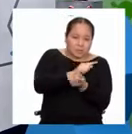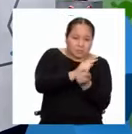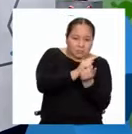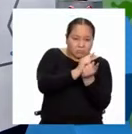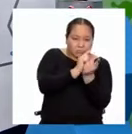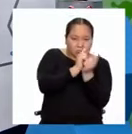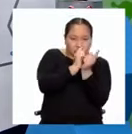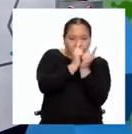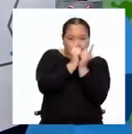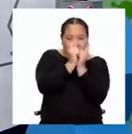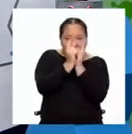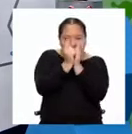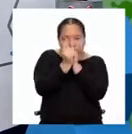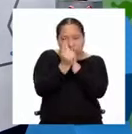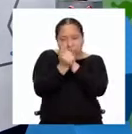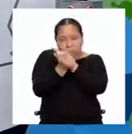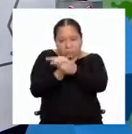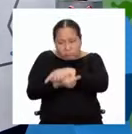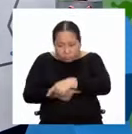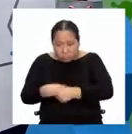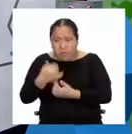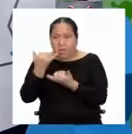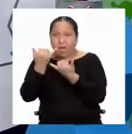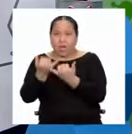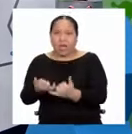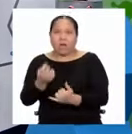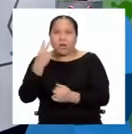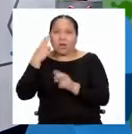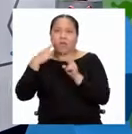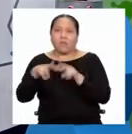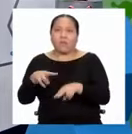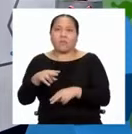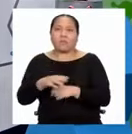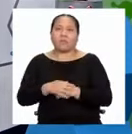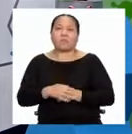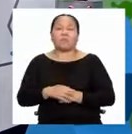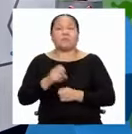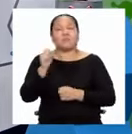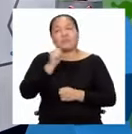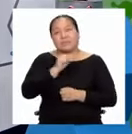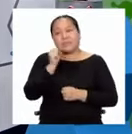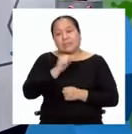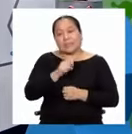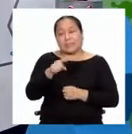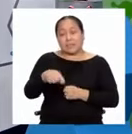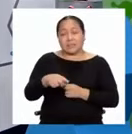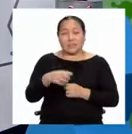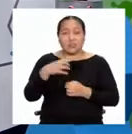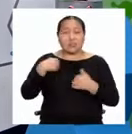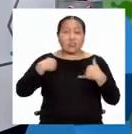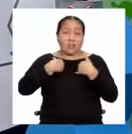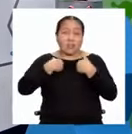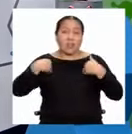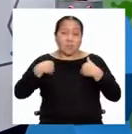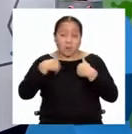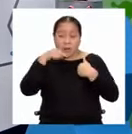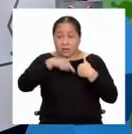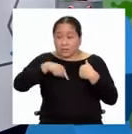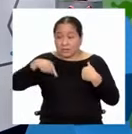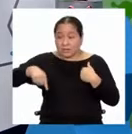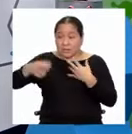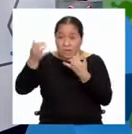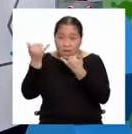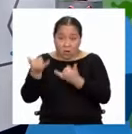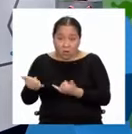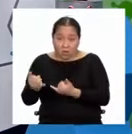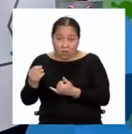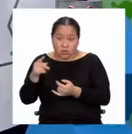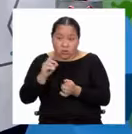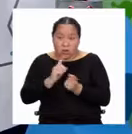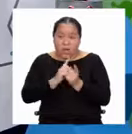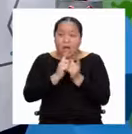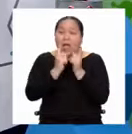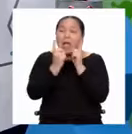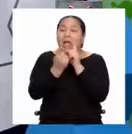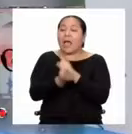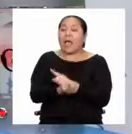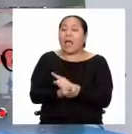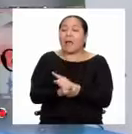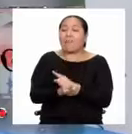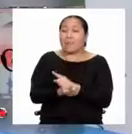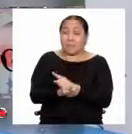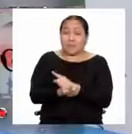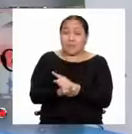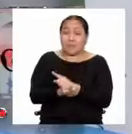día podemos ver. Así es, las especies actuales son la evolución de especies prehistóricas, como